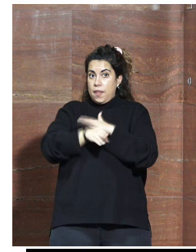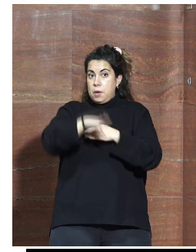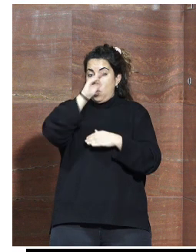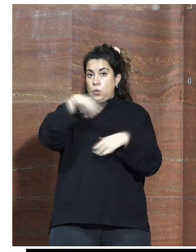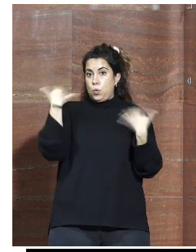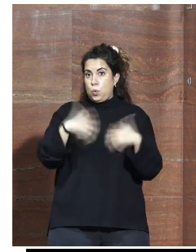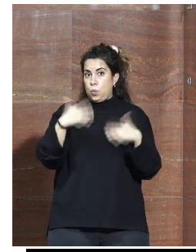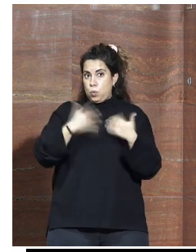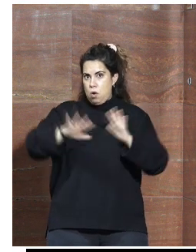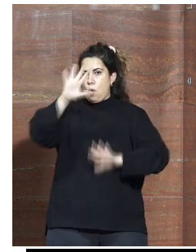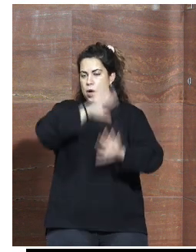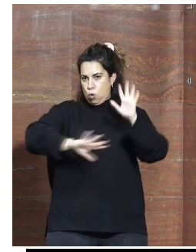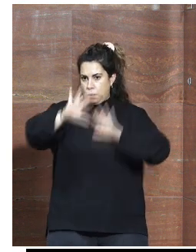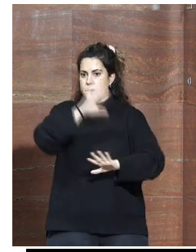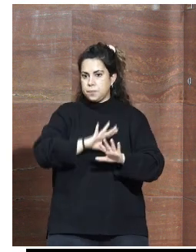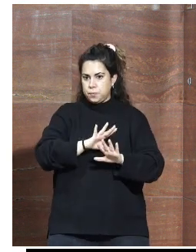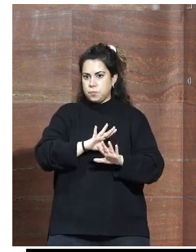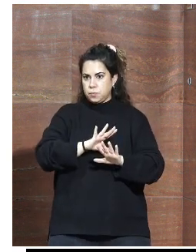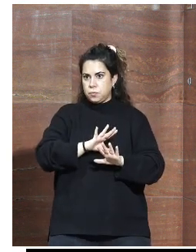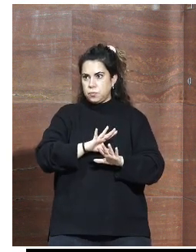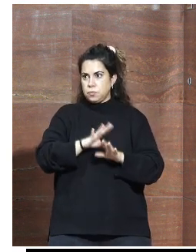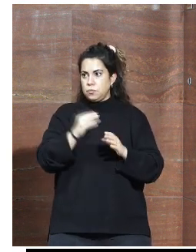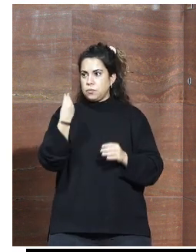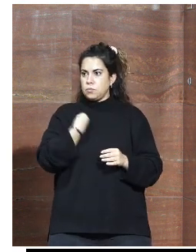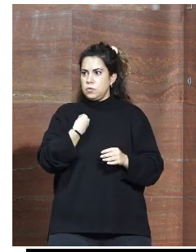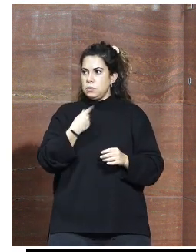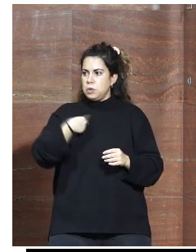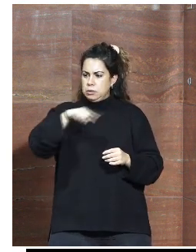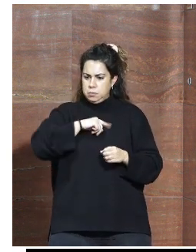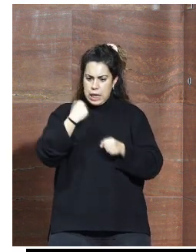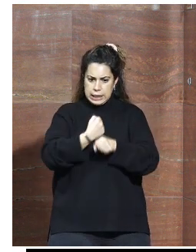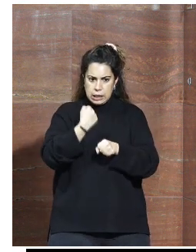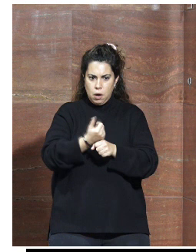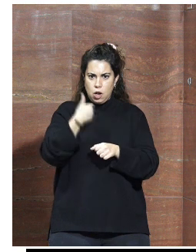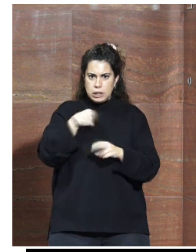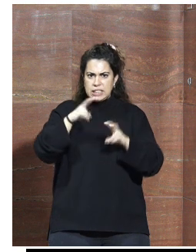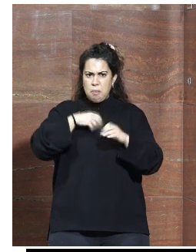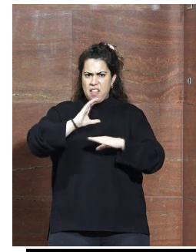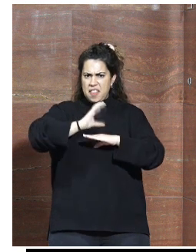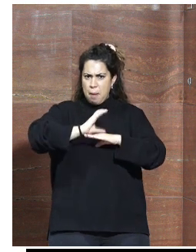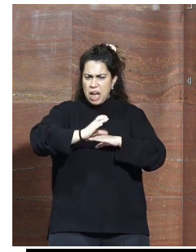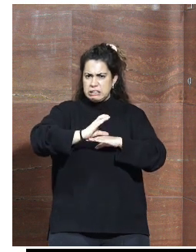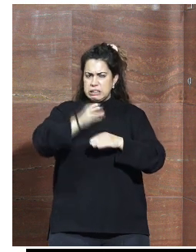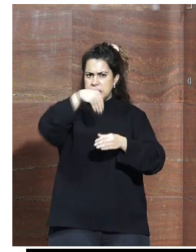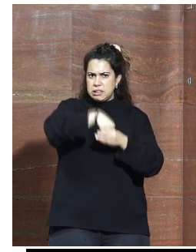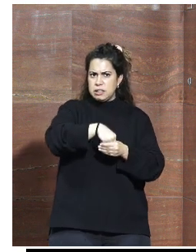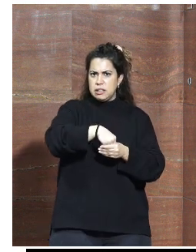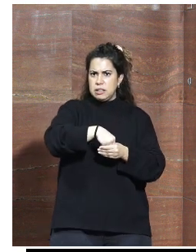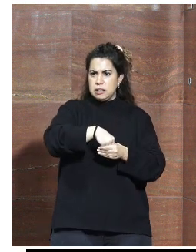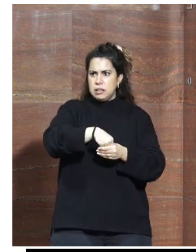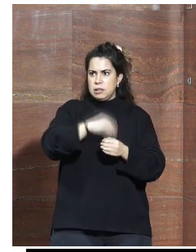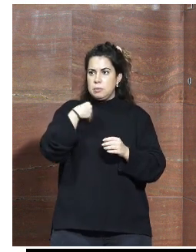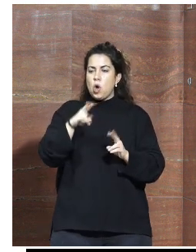más complejo. De hecho, cuando hemos estado trabajando, y hemos trabajado mucho en el CEAPAT y sobre